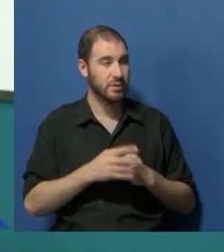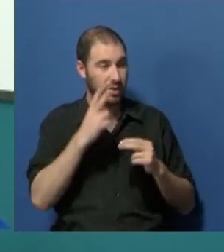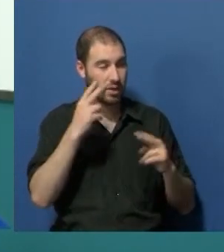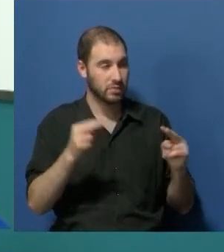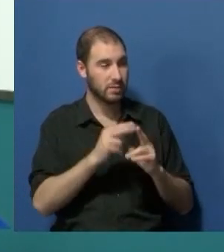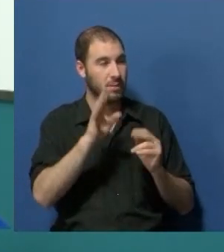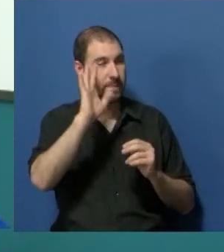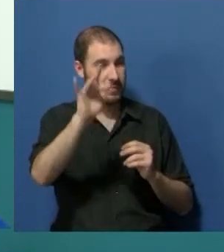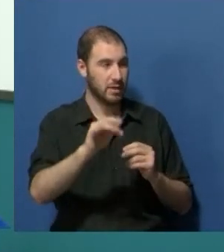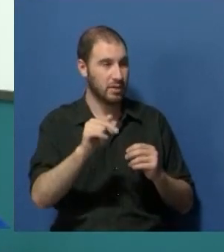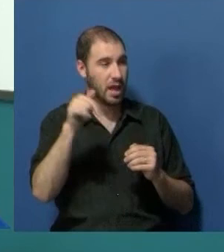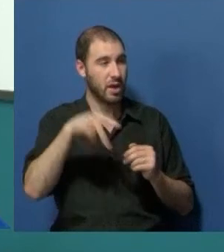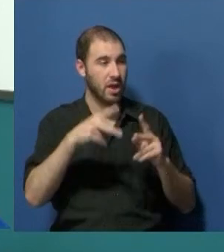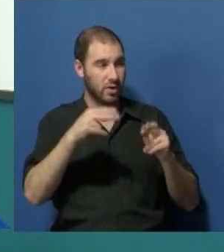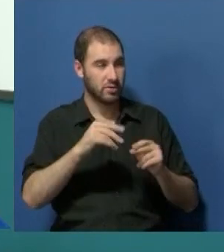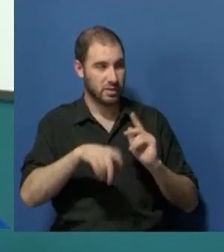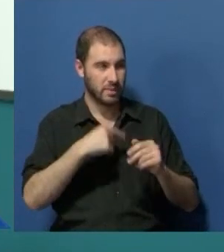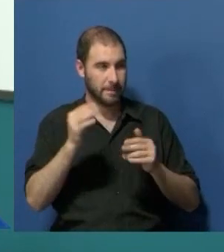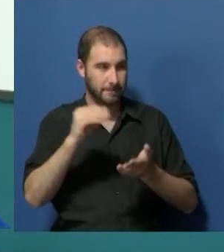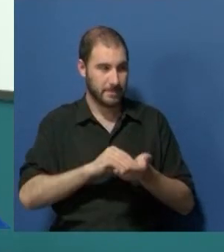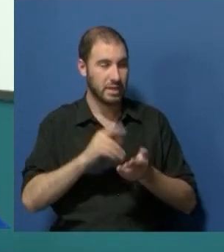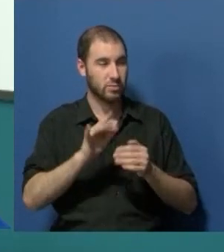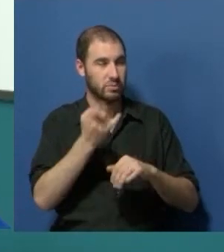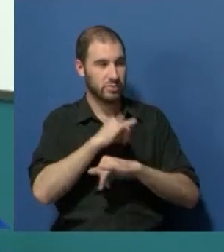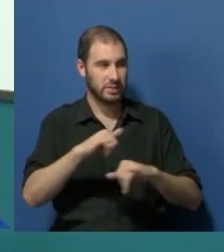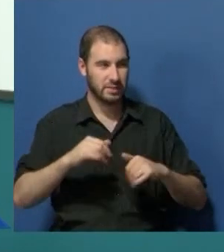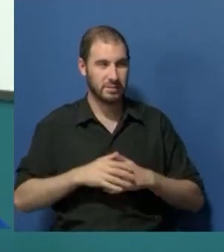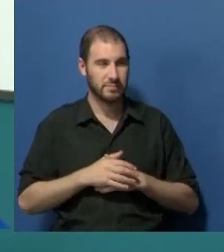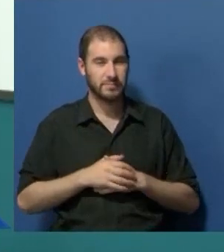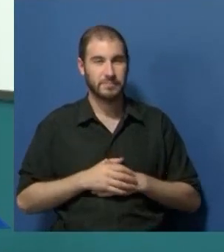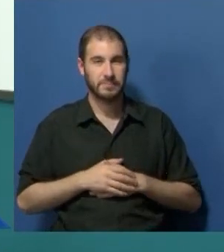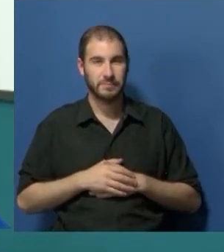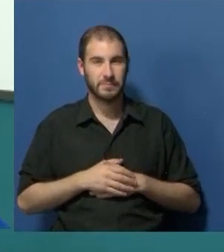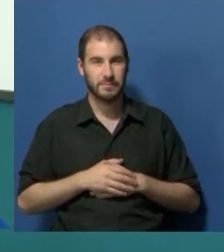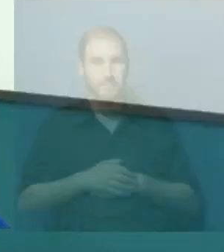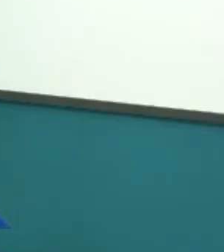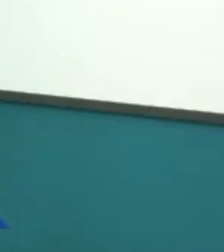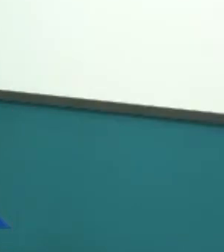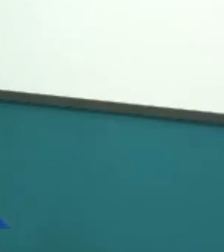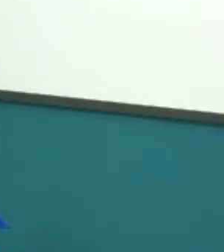reencontramos el miércoles que viene. Nosotros ahora pausa, ya venimos con mucho más en Unidiversidad Noticias. Ya venimos.